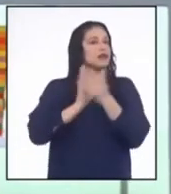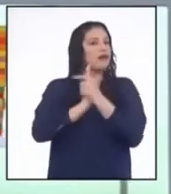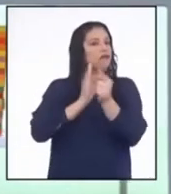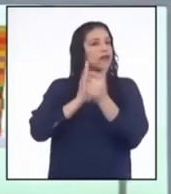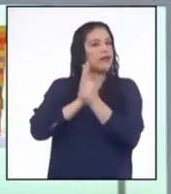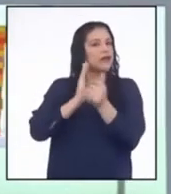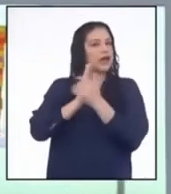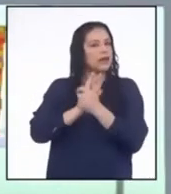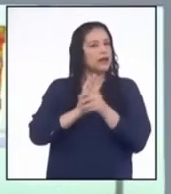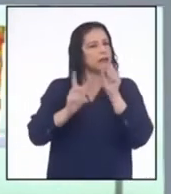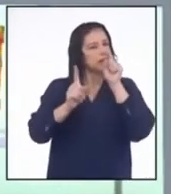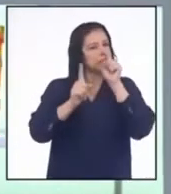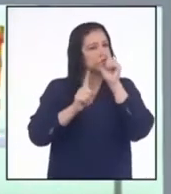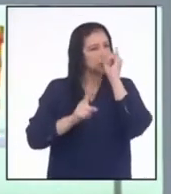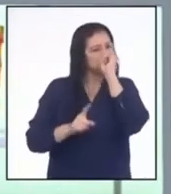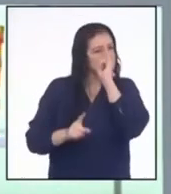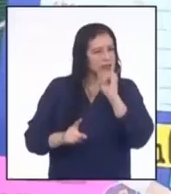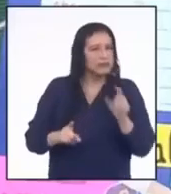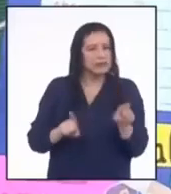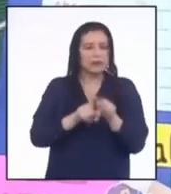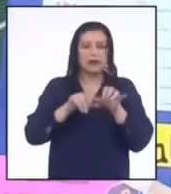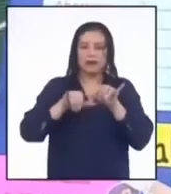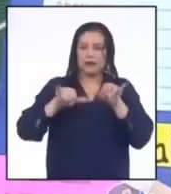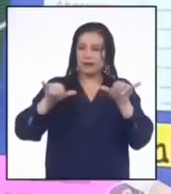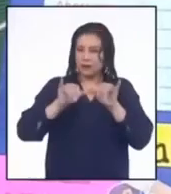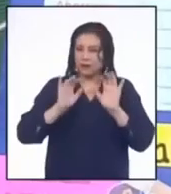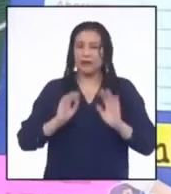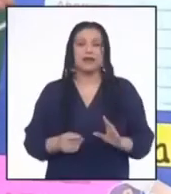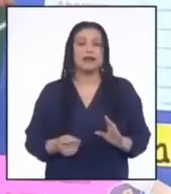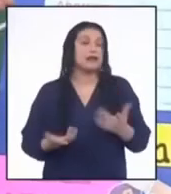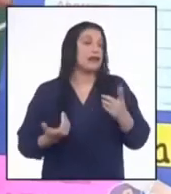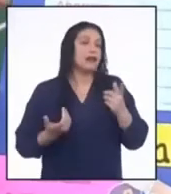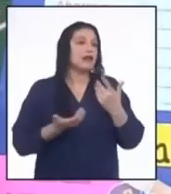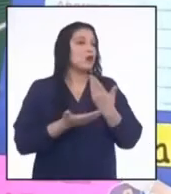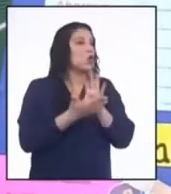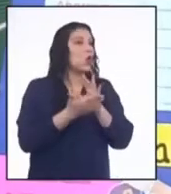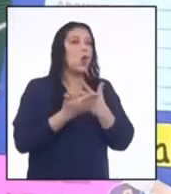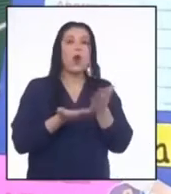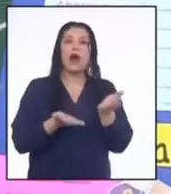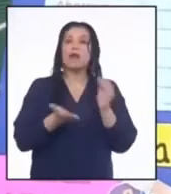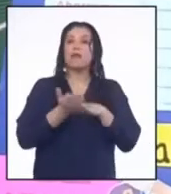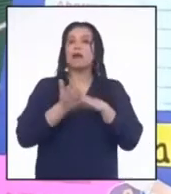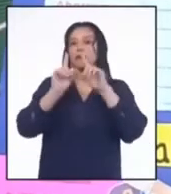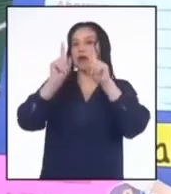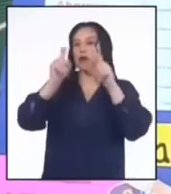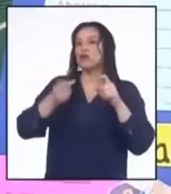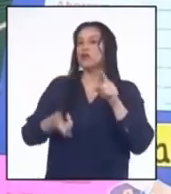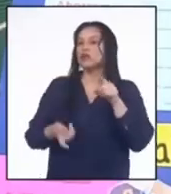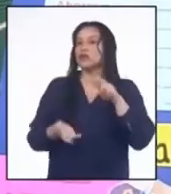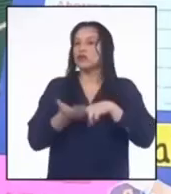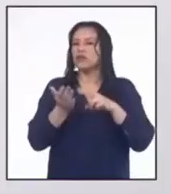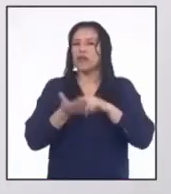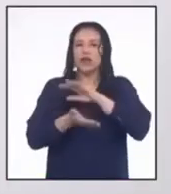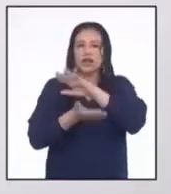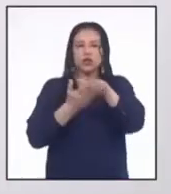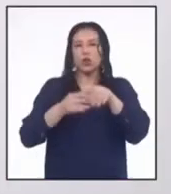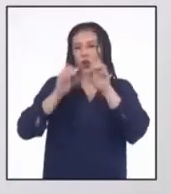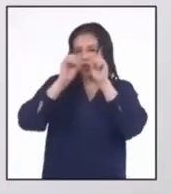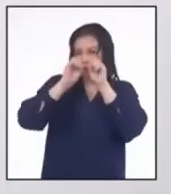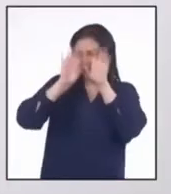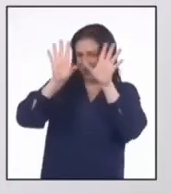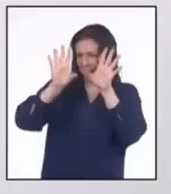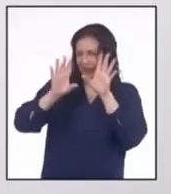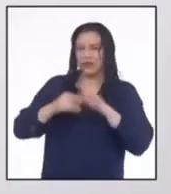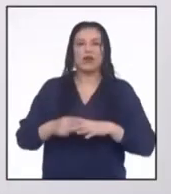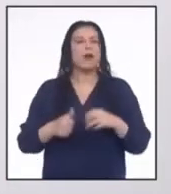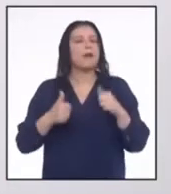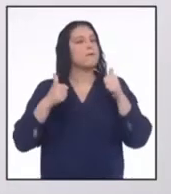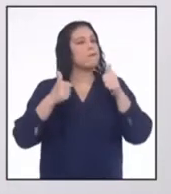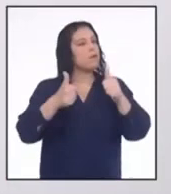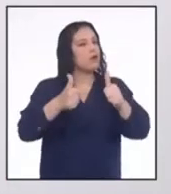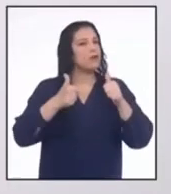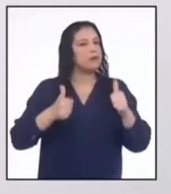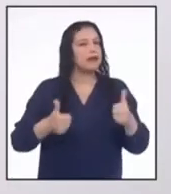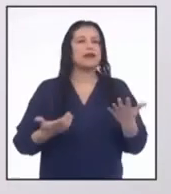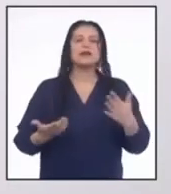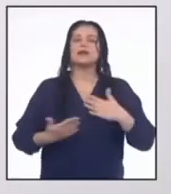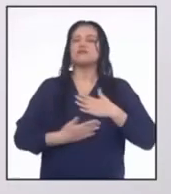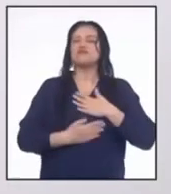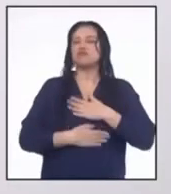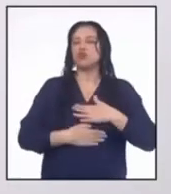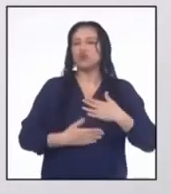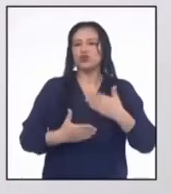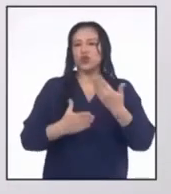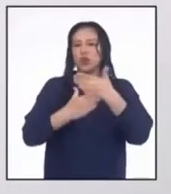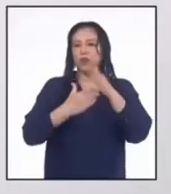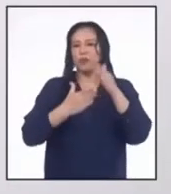la precisión en los trazos y en las medidas. Parece que no hay más preguntas. Eso indica que todo está claro. ¡Excelente! Ha sido un